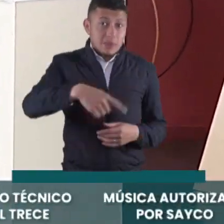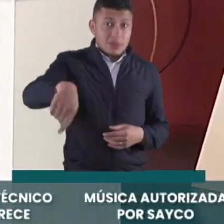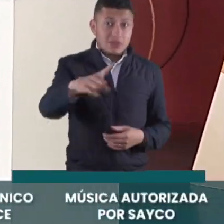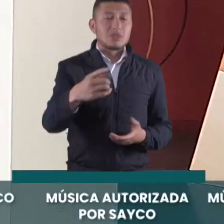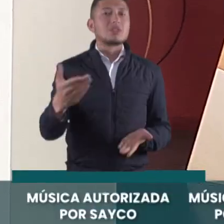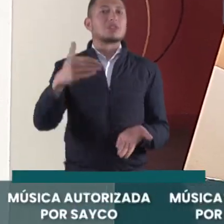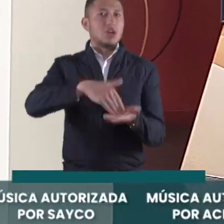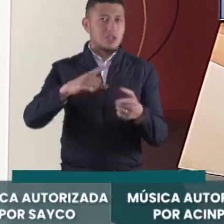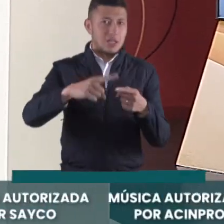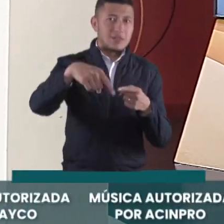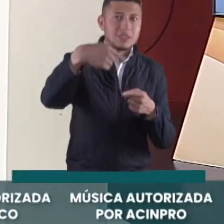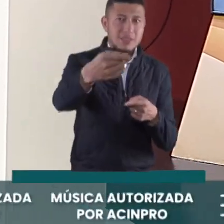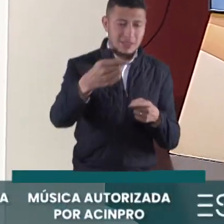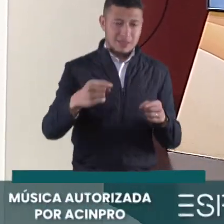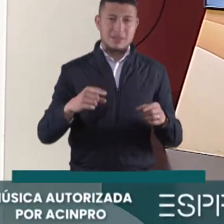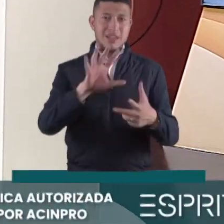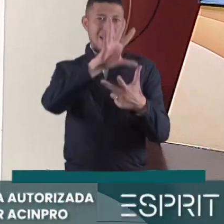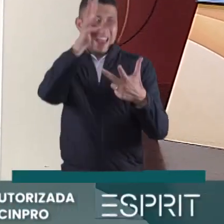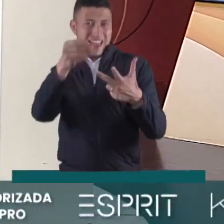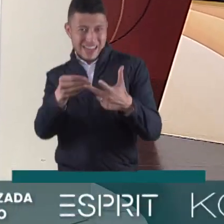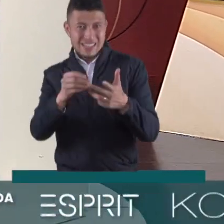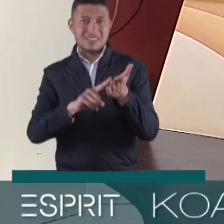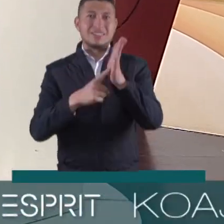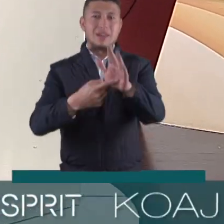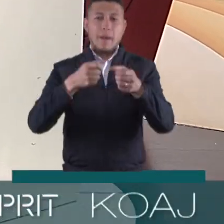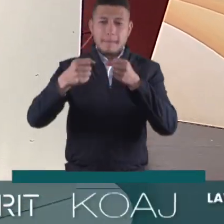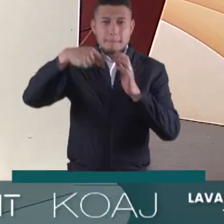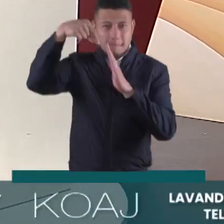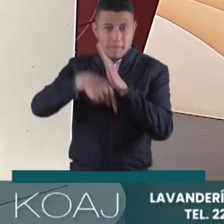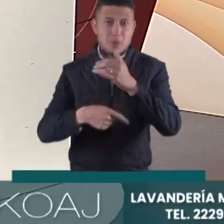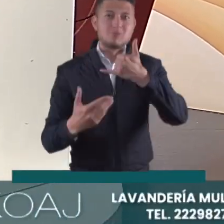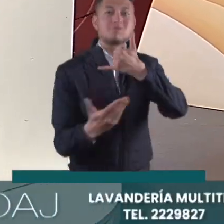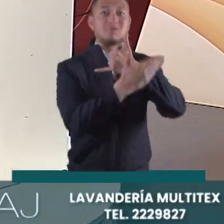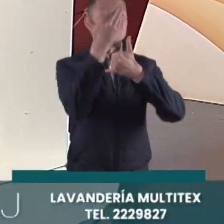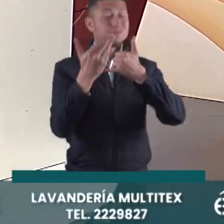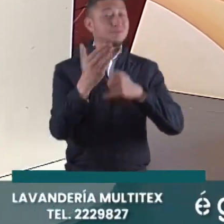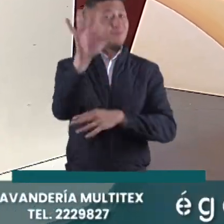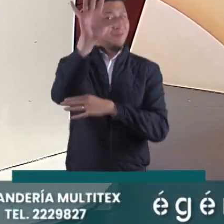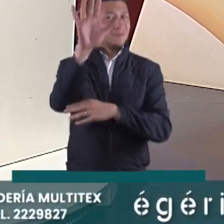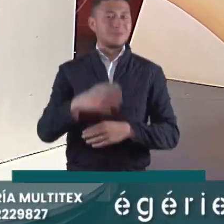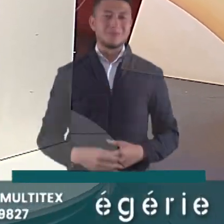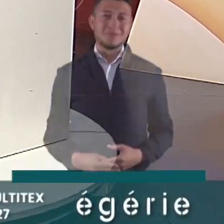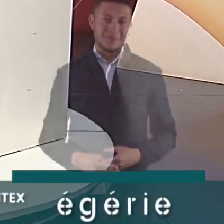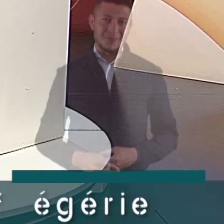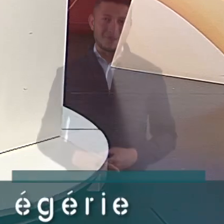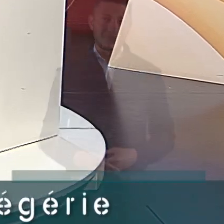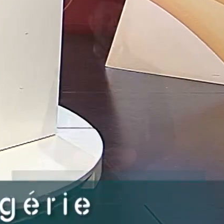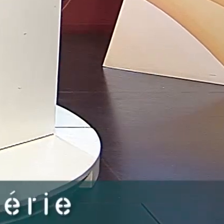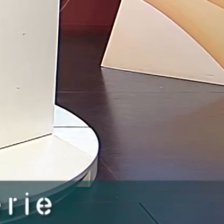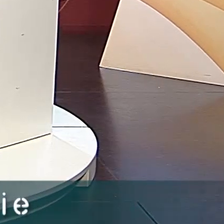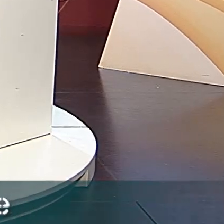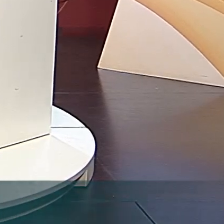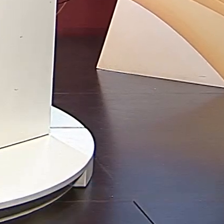Nos esperamos en una próxima emisión de Enlace 13, periodismo a profundidad en nuestras regiones. Hasta pronto.